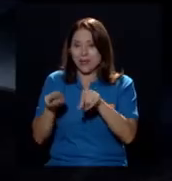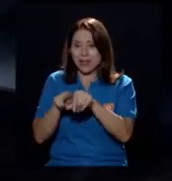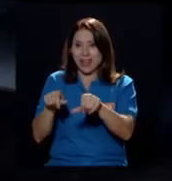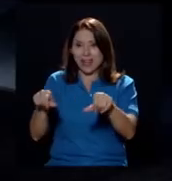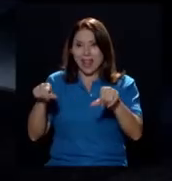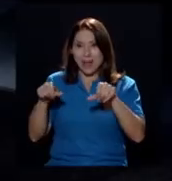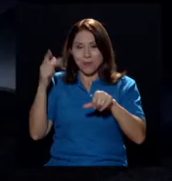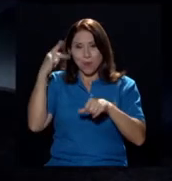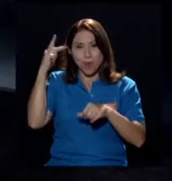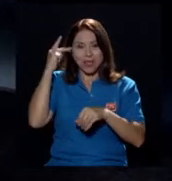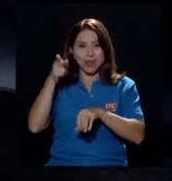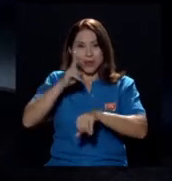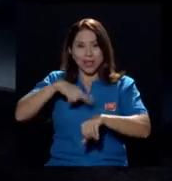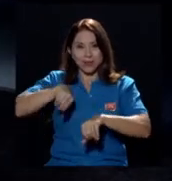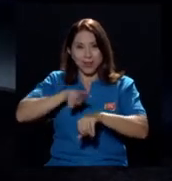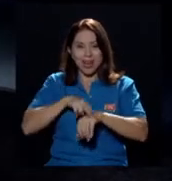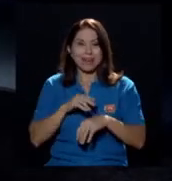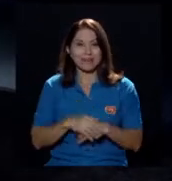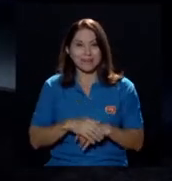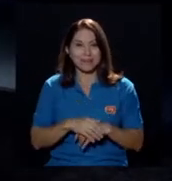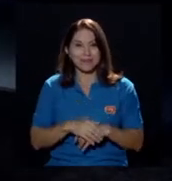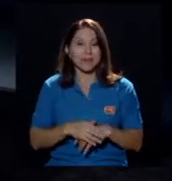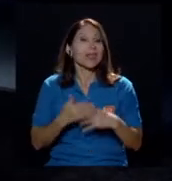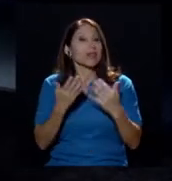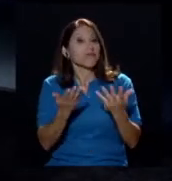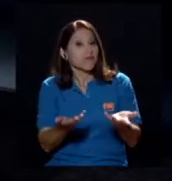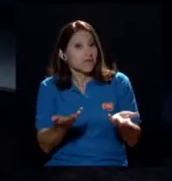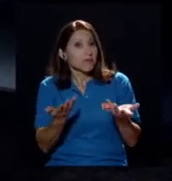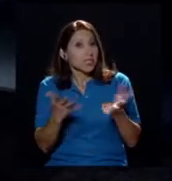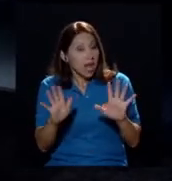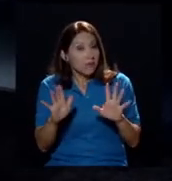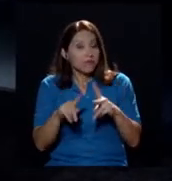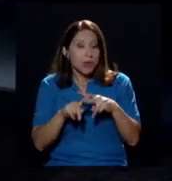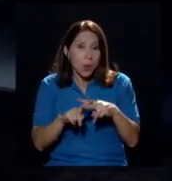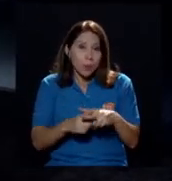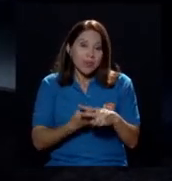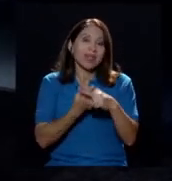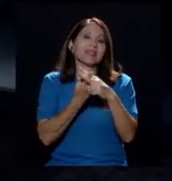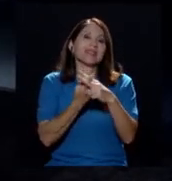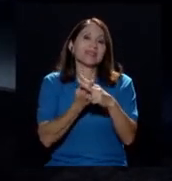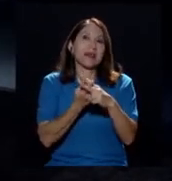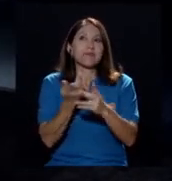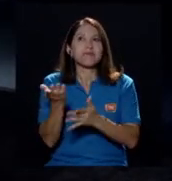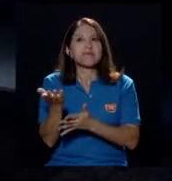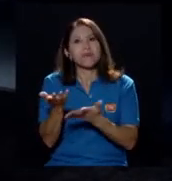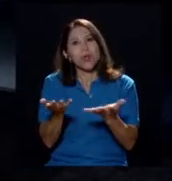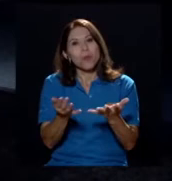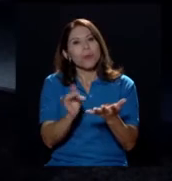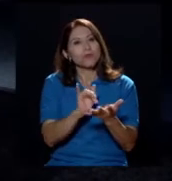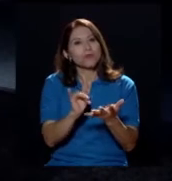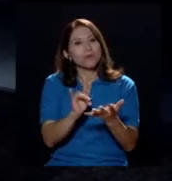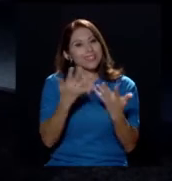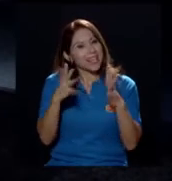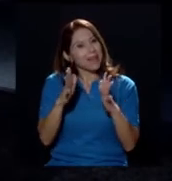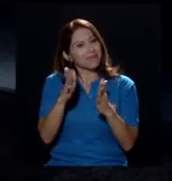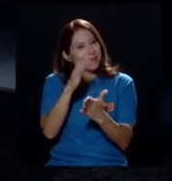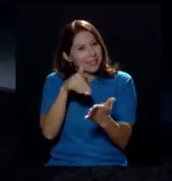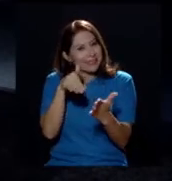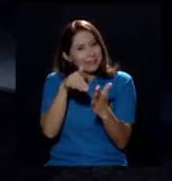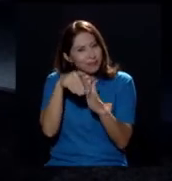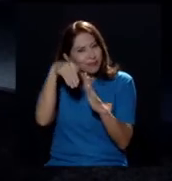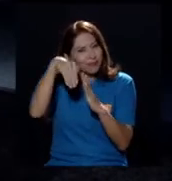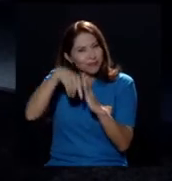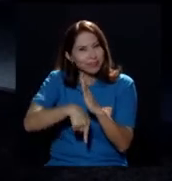nacional y a partir de ahí pues ya comienza lo que podríamos llamar que es el cuerpo del libro hay dos